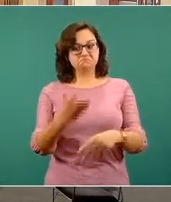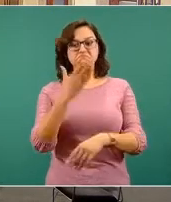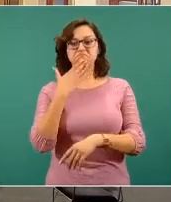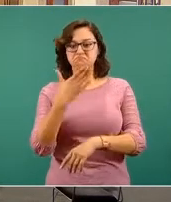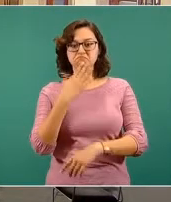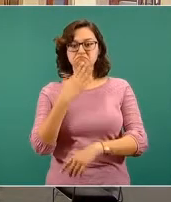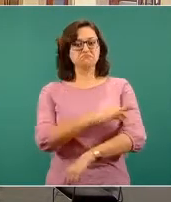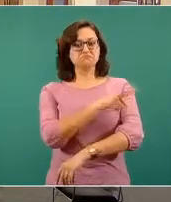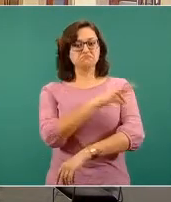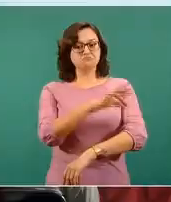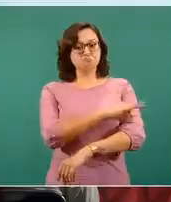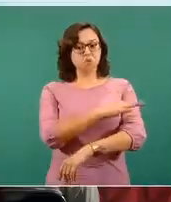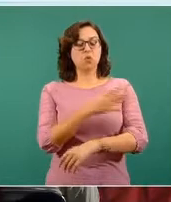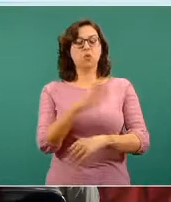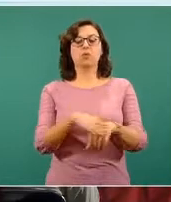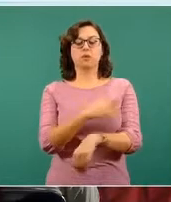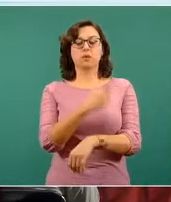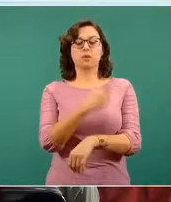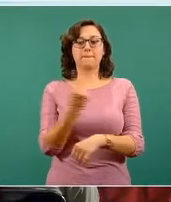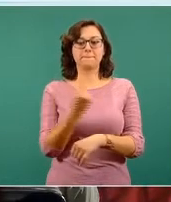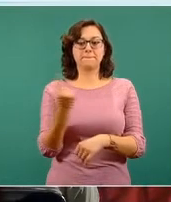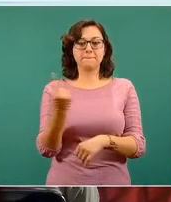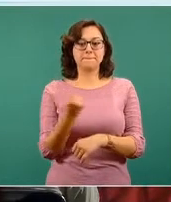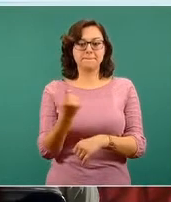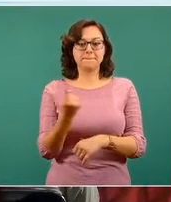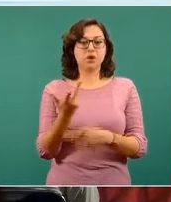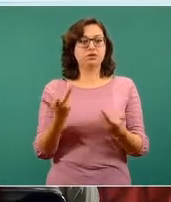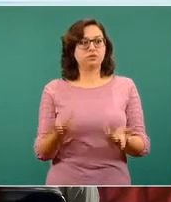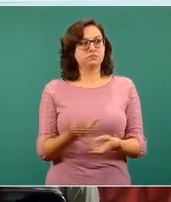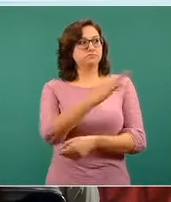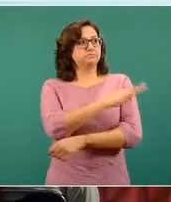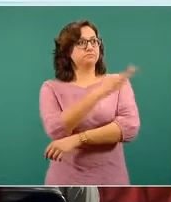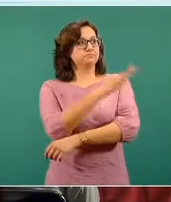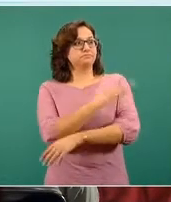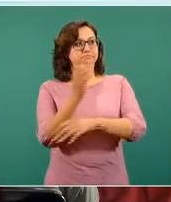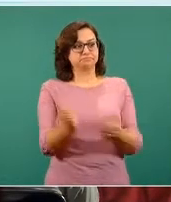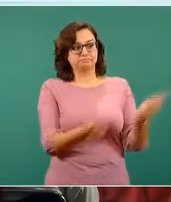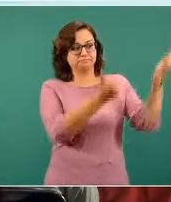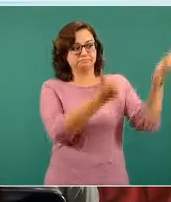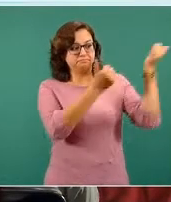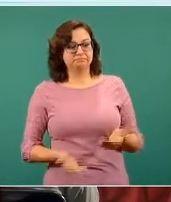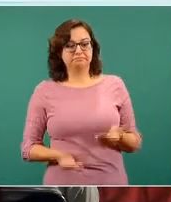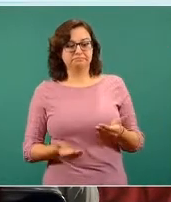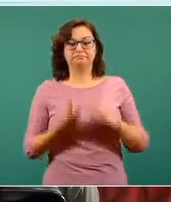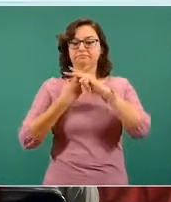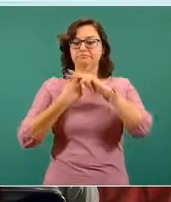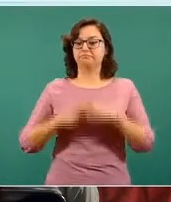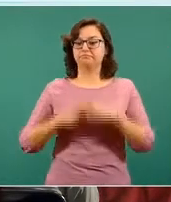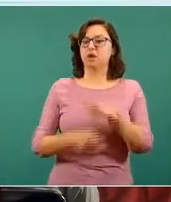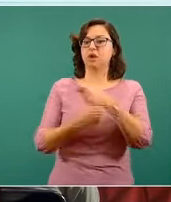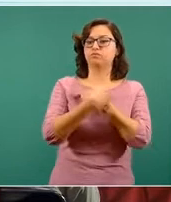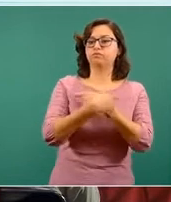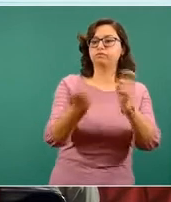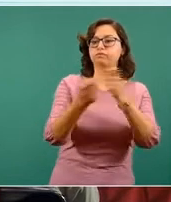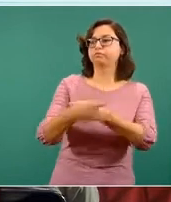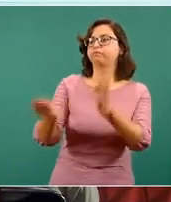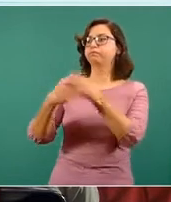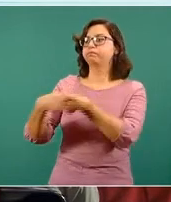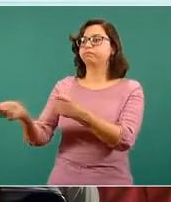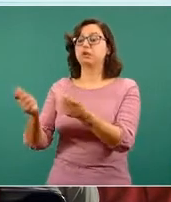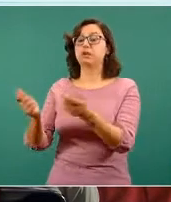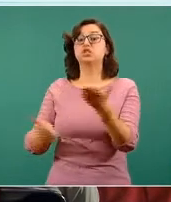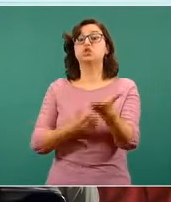medida porque tuvimos un abastecimiento suficiente para iniciar en ciudades. Recordarán